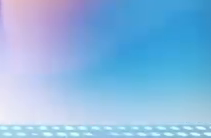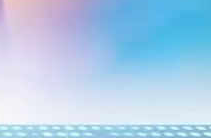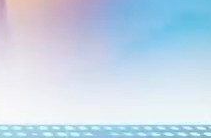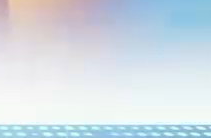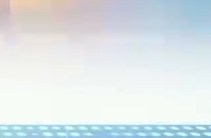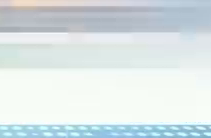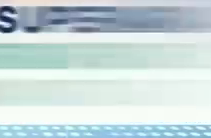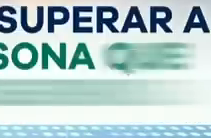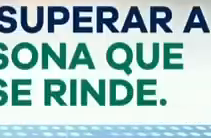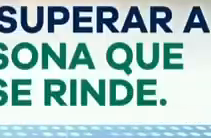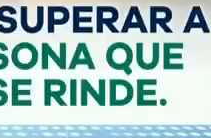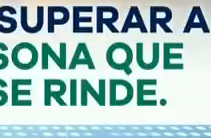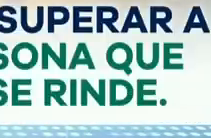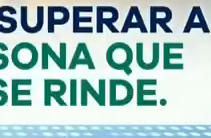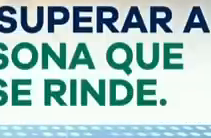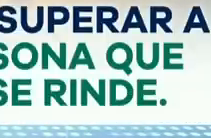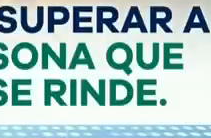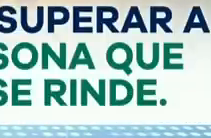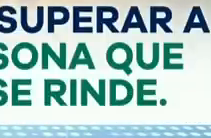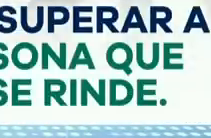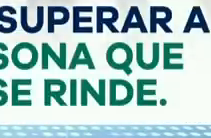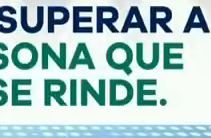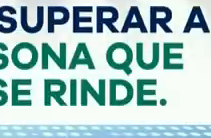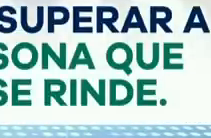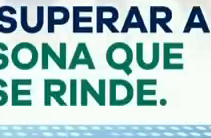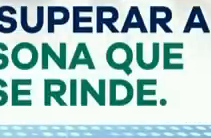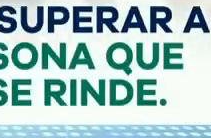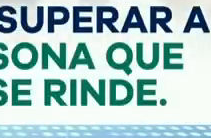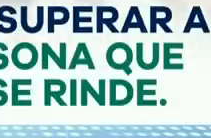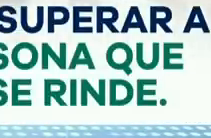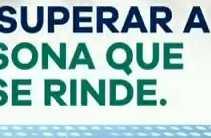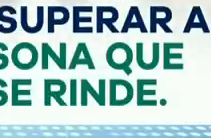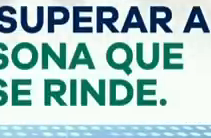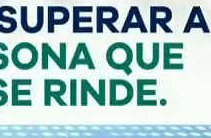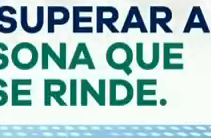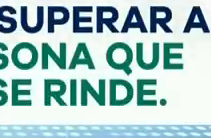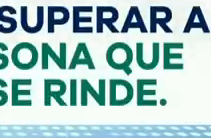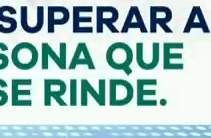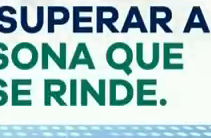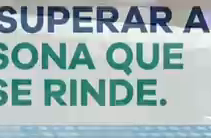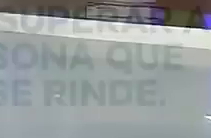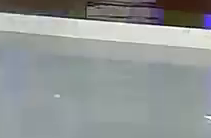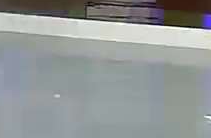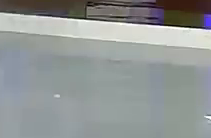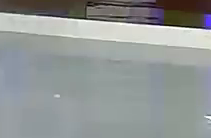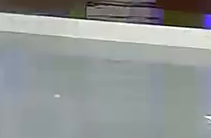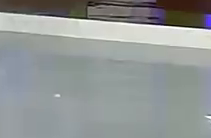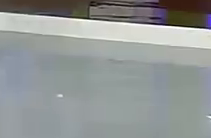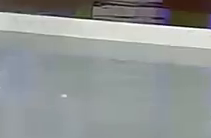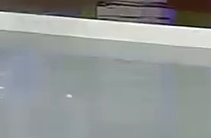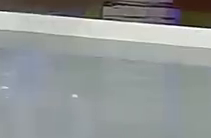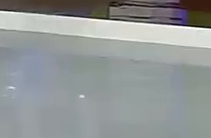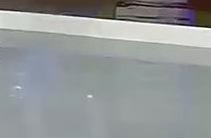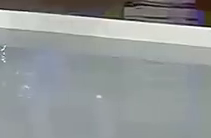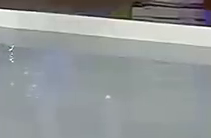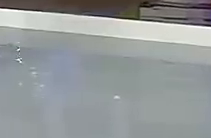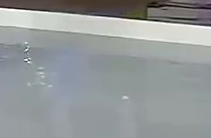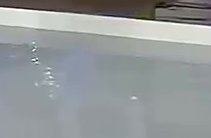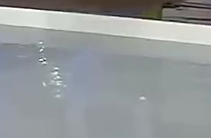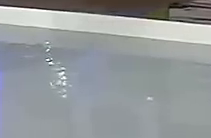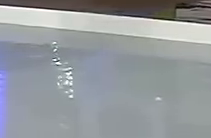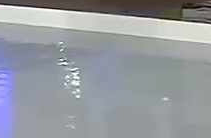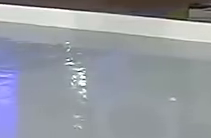seguir adelante. Con energías positivas arrancamos este viernes 5 de octubre, 6:58 de la mañana. Luis, voy